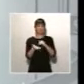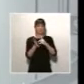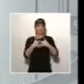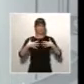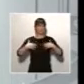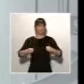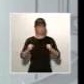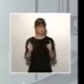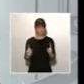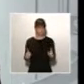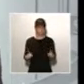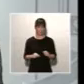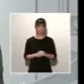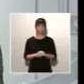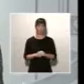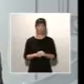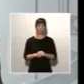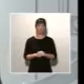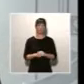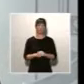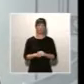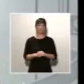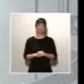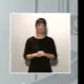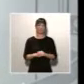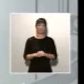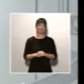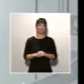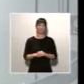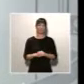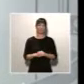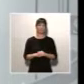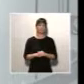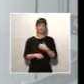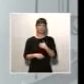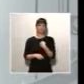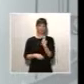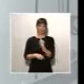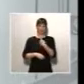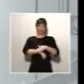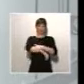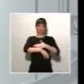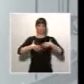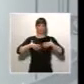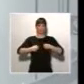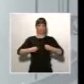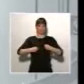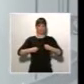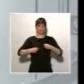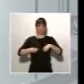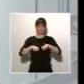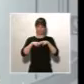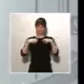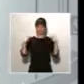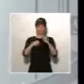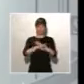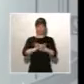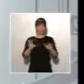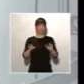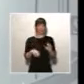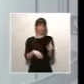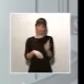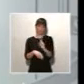Y en ese sentido, no estoy yo solo del Ministerio de Sanidad en esta rueda de prensa, como ya